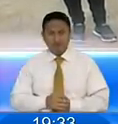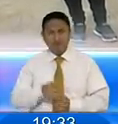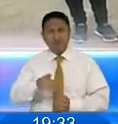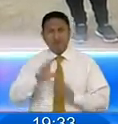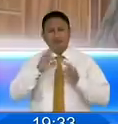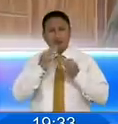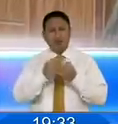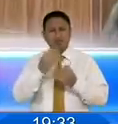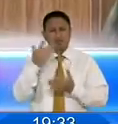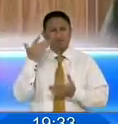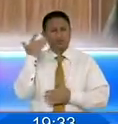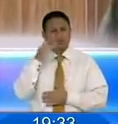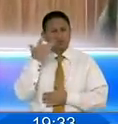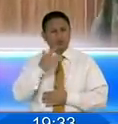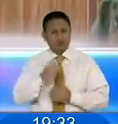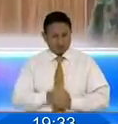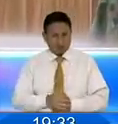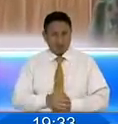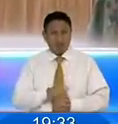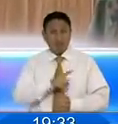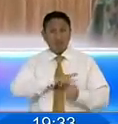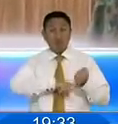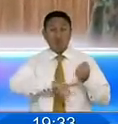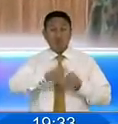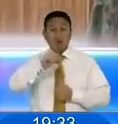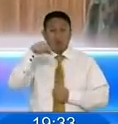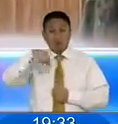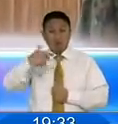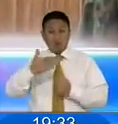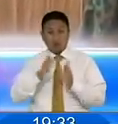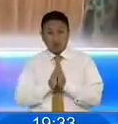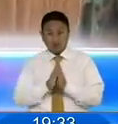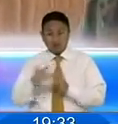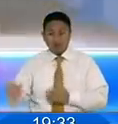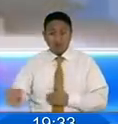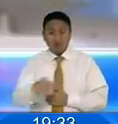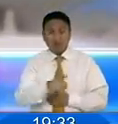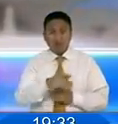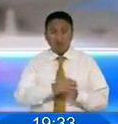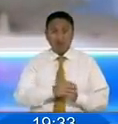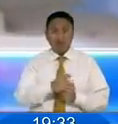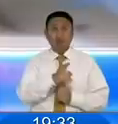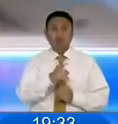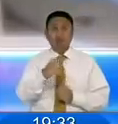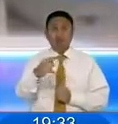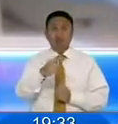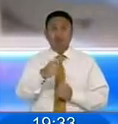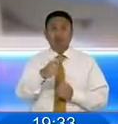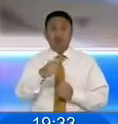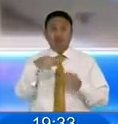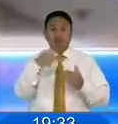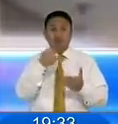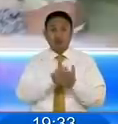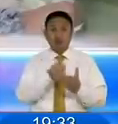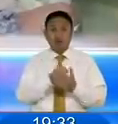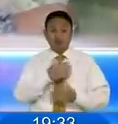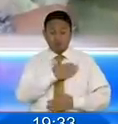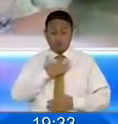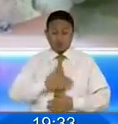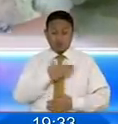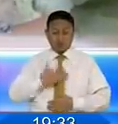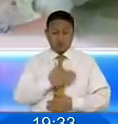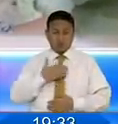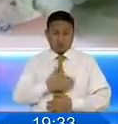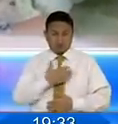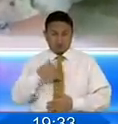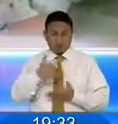andaba mal una vez que a un hermano del enfermo le pidió que vaya en busca de hojas de eucalipto, que compre mentol, que eso ayudará